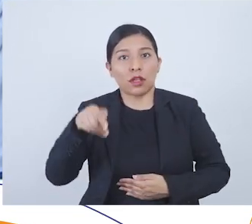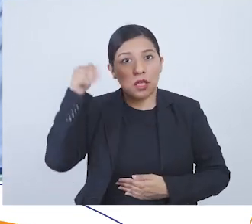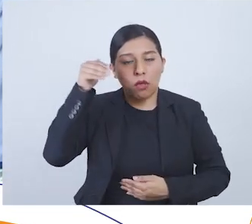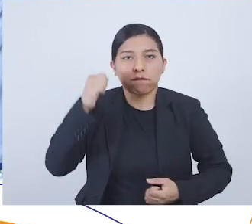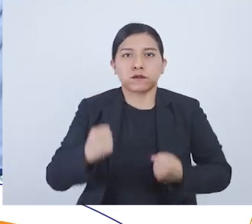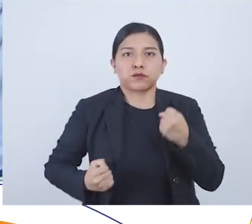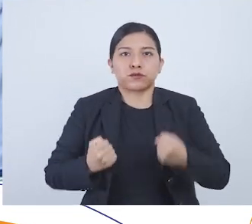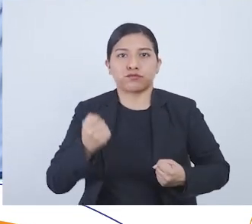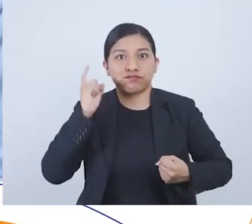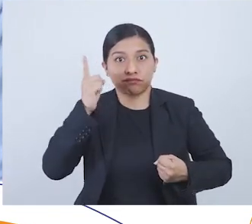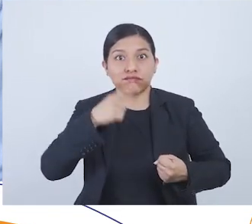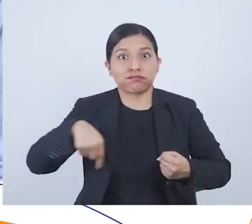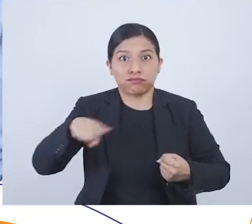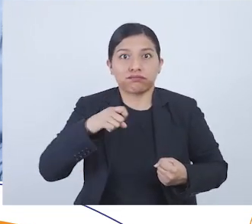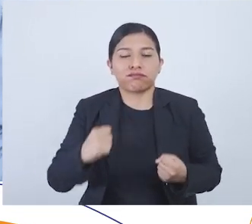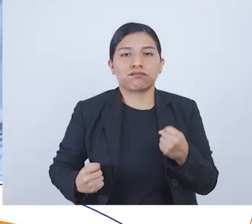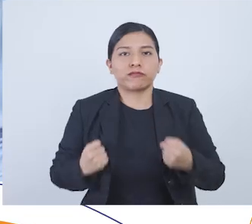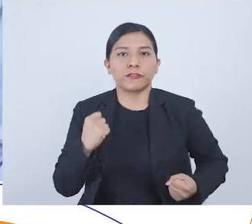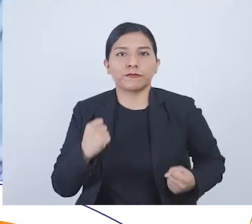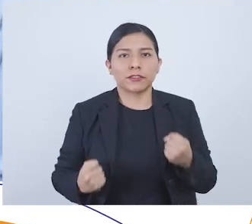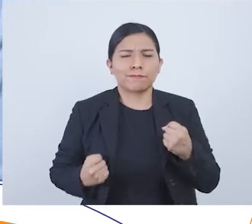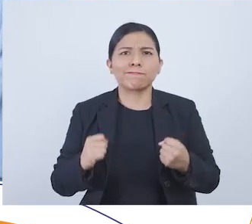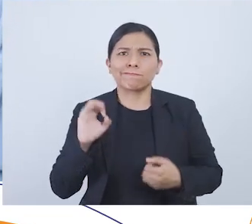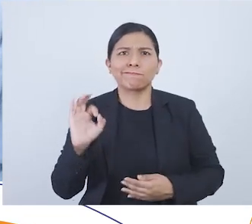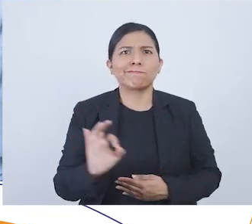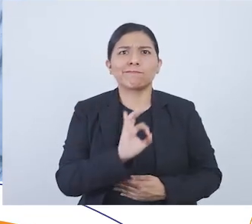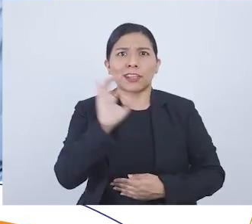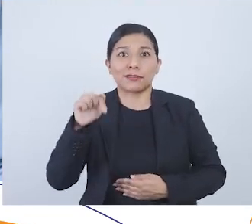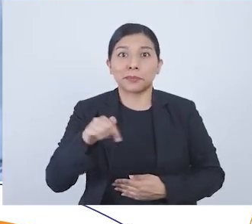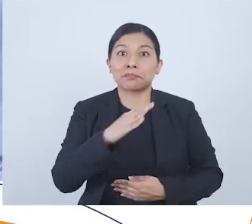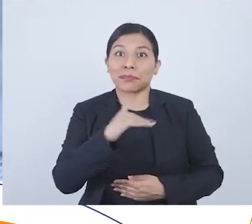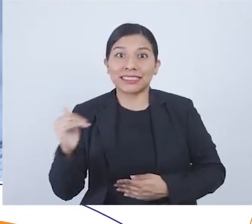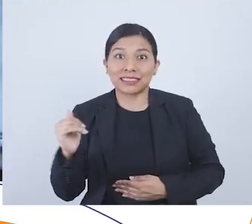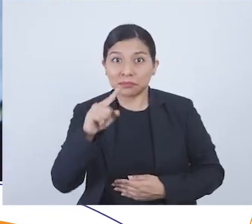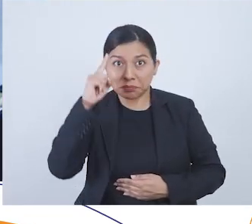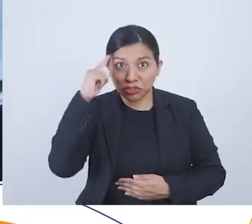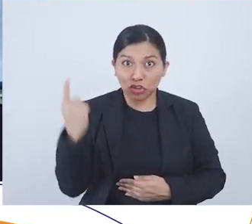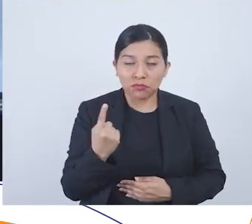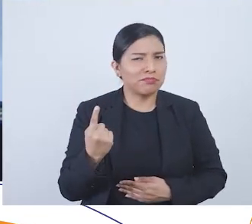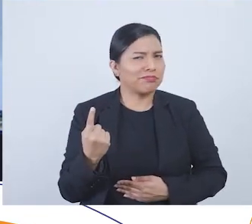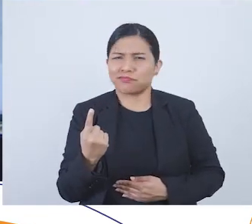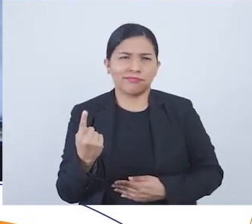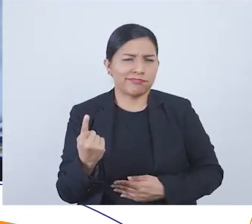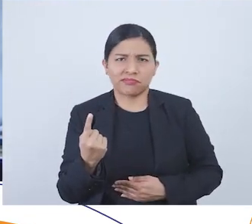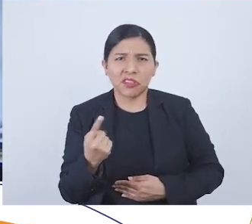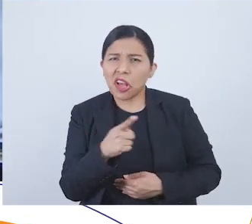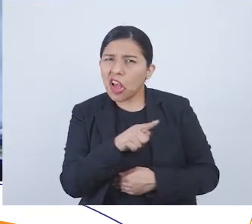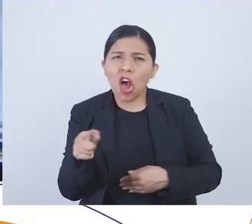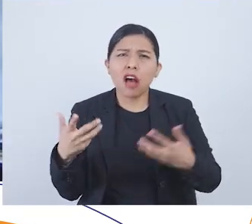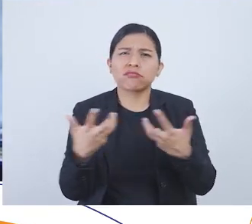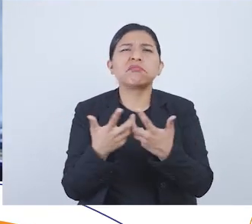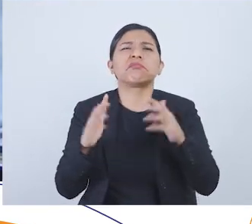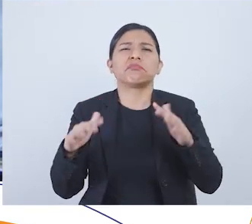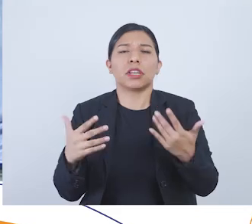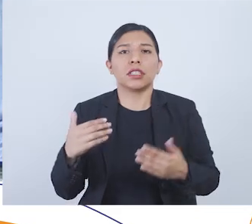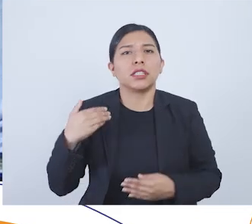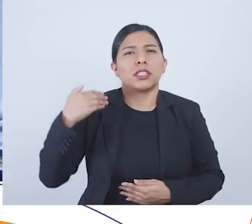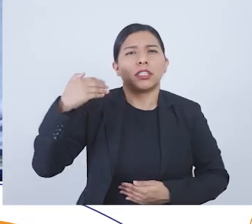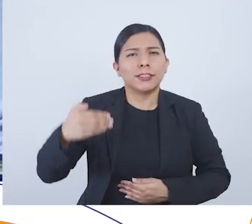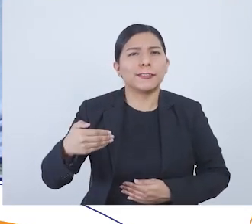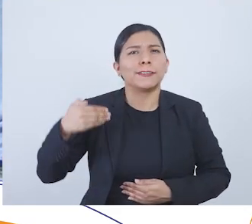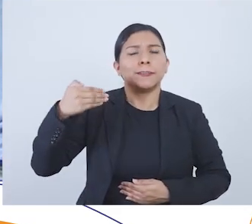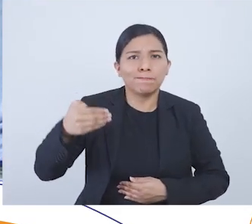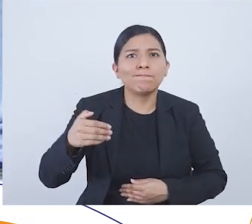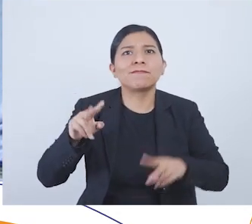física. Diría que es lo mejor que tenemos en el país. No, son los compañeros que a través de los años han forjado el